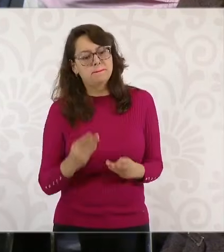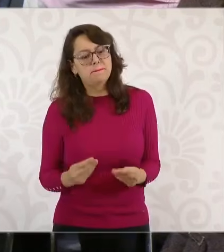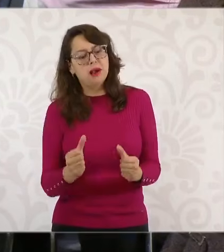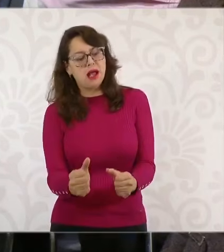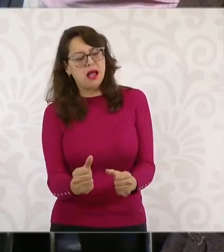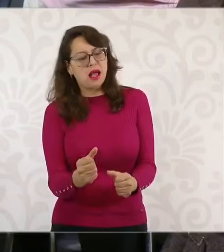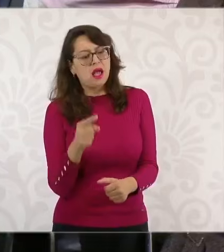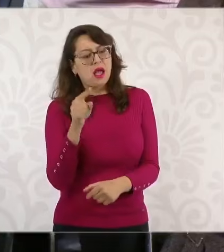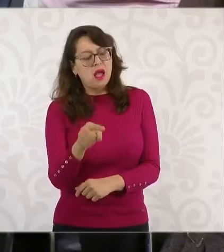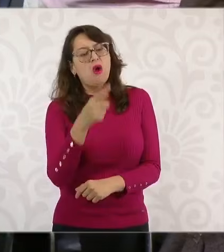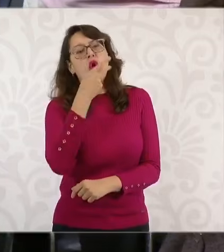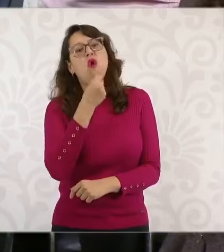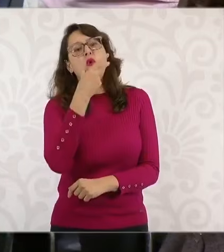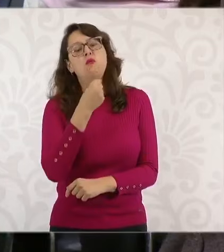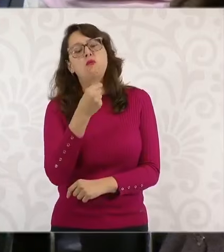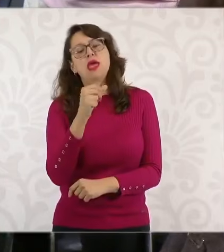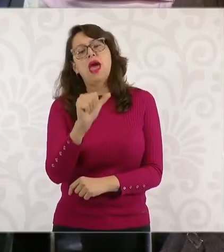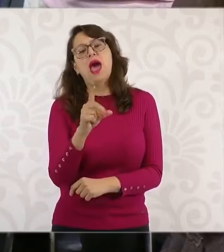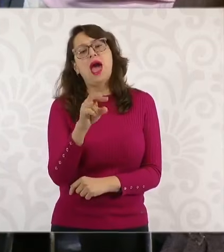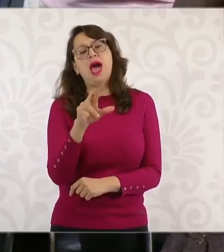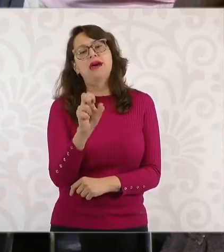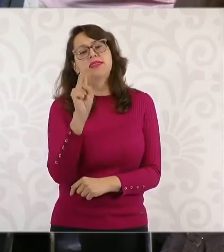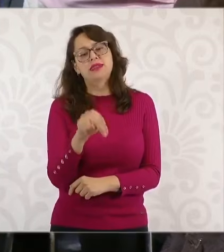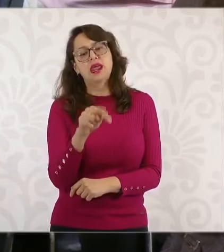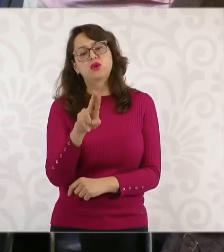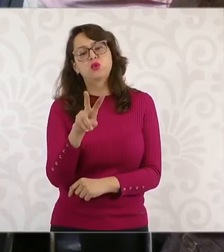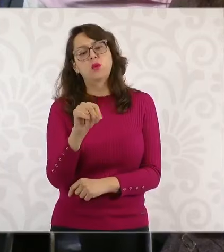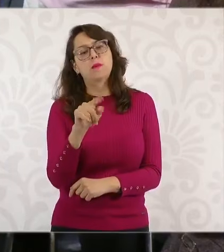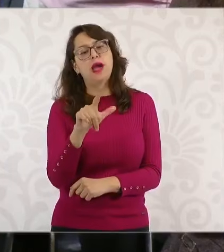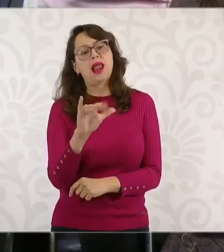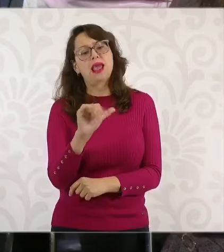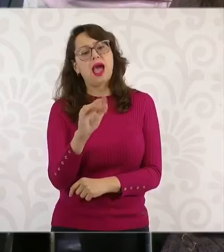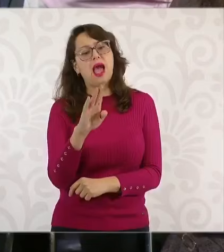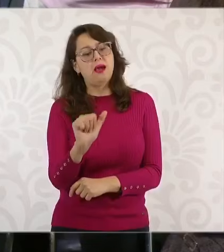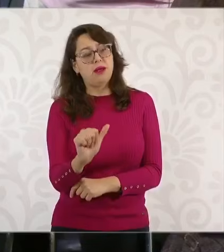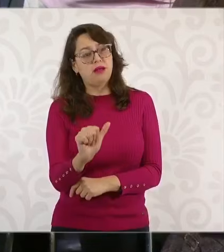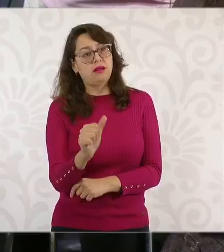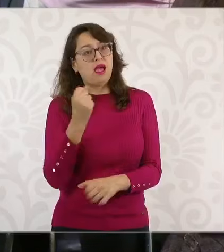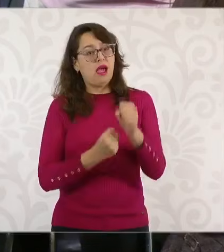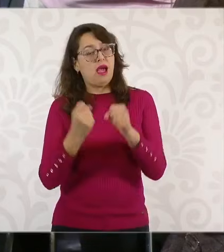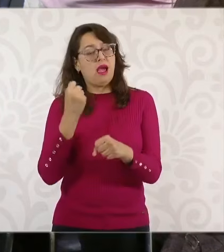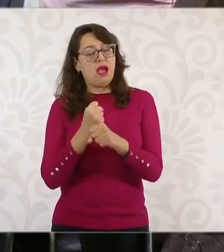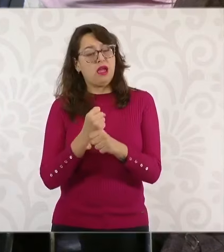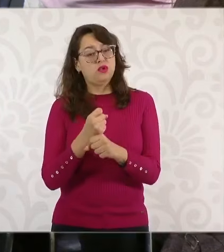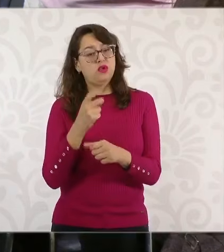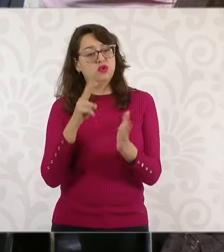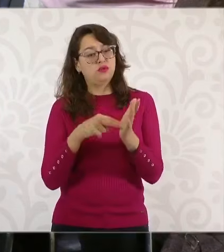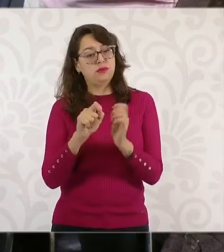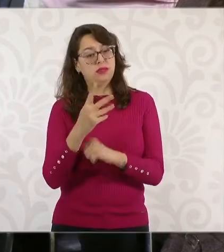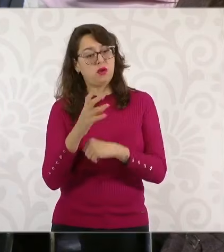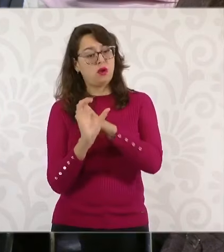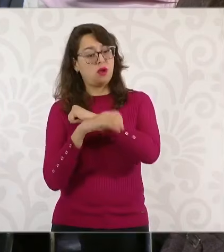Adrián Rubalcaba en Coajimalca durante el 2024. Su gobierno no ha hecho distinción en casos de